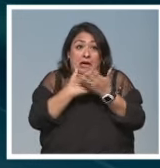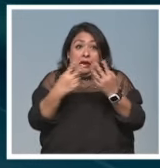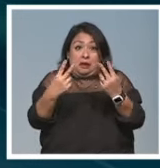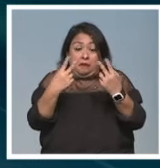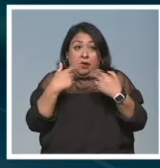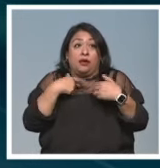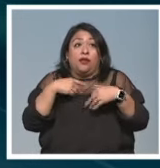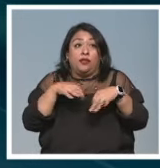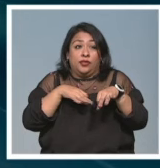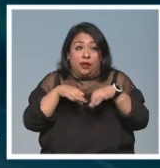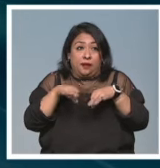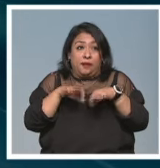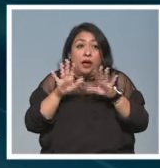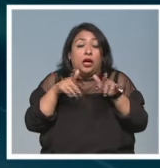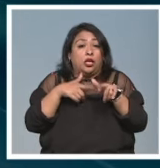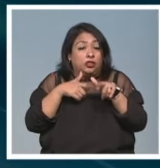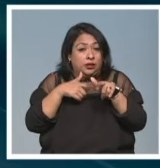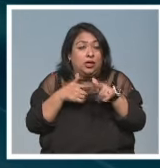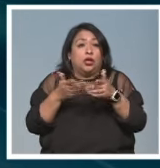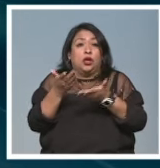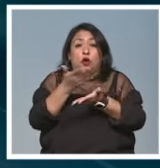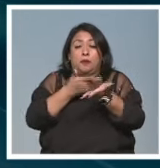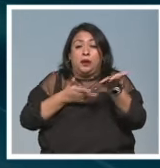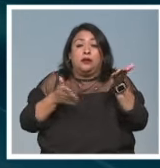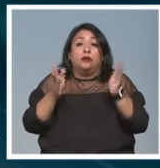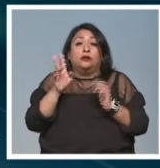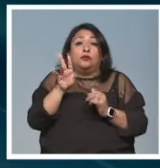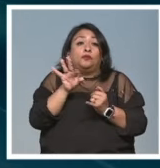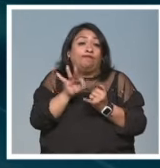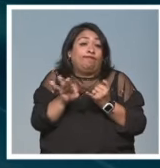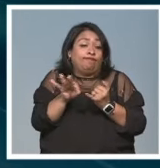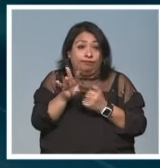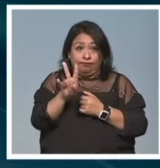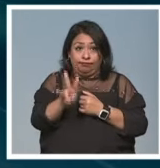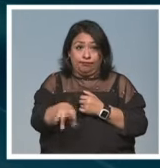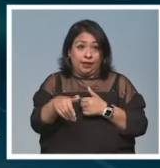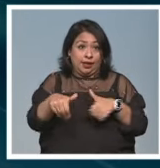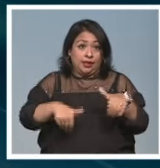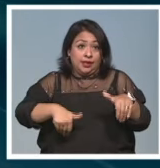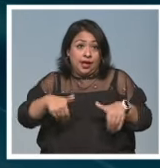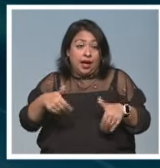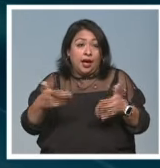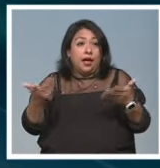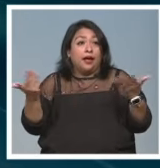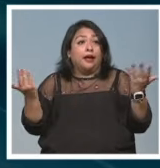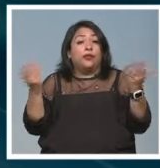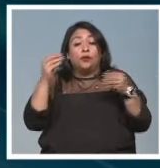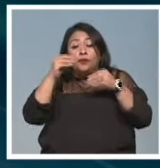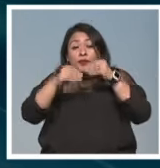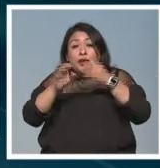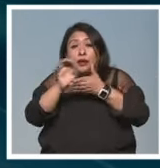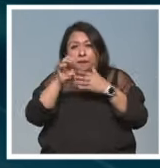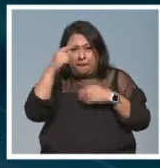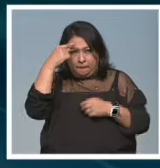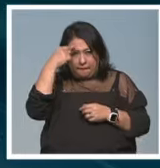el trabajo y seguir compartiendo, porque finalmente hacemos teatro o hacemos la escena para los